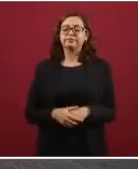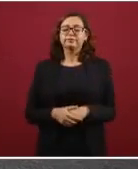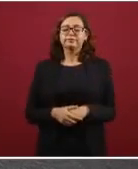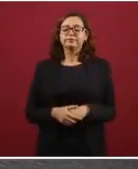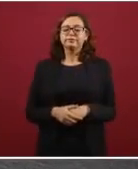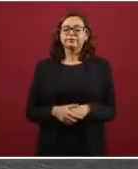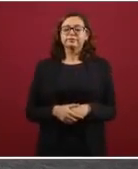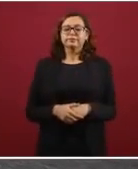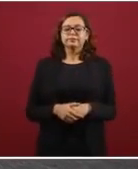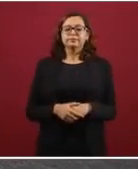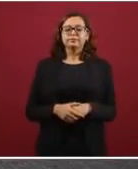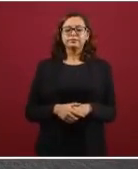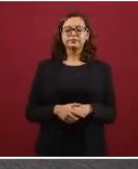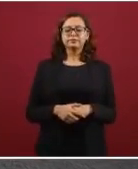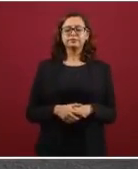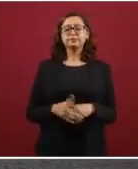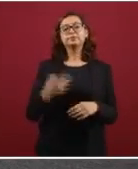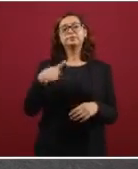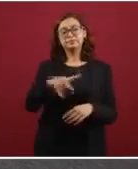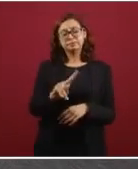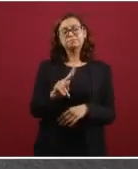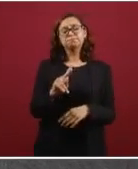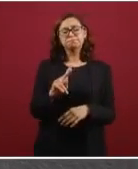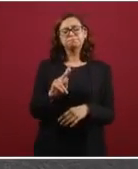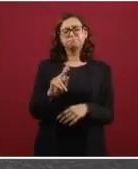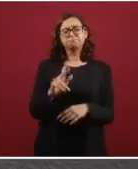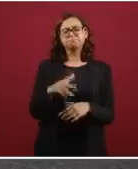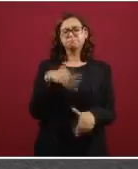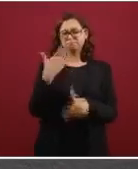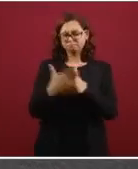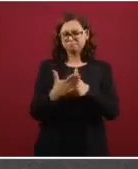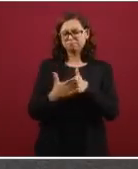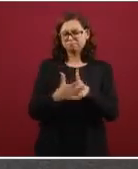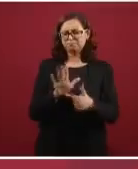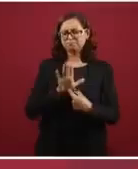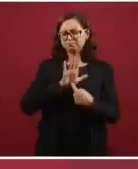se van a dar a conocer